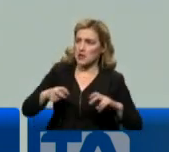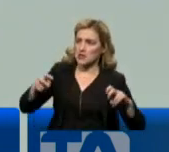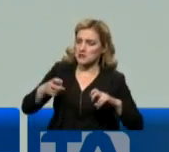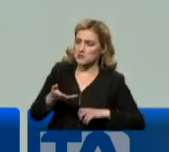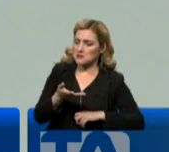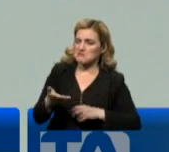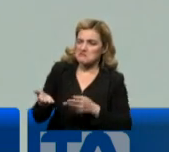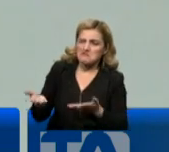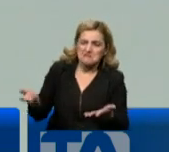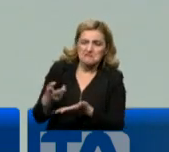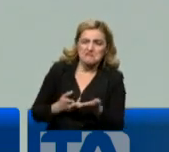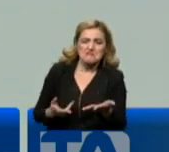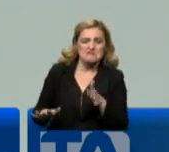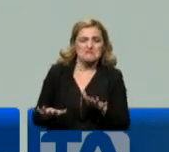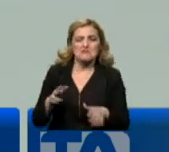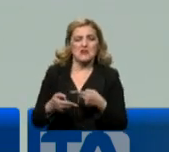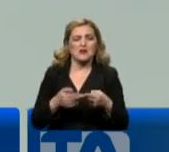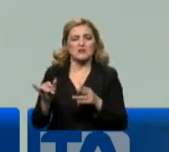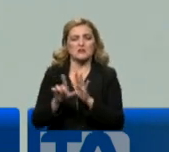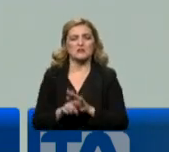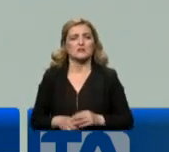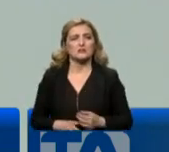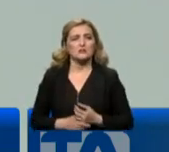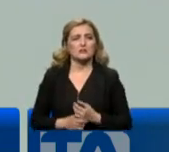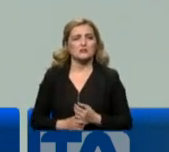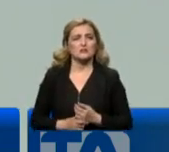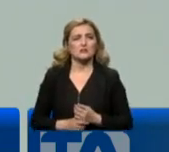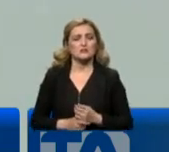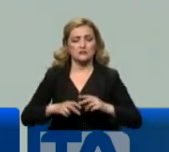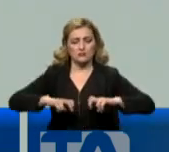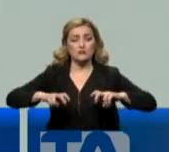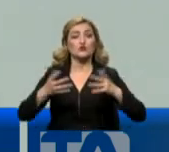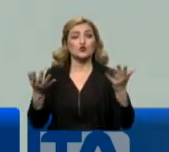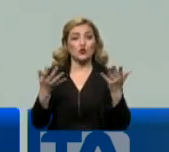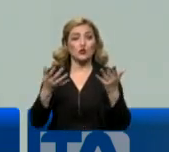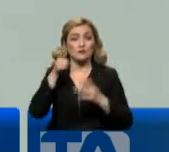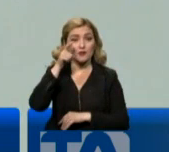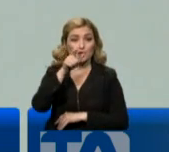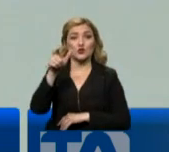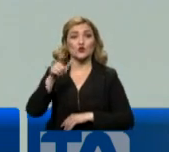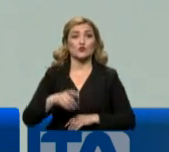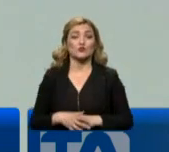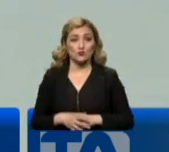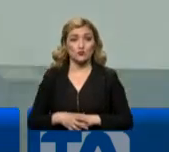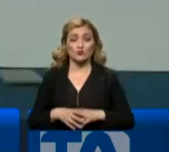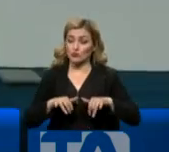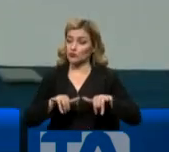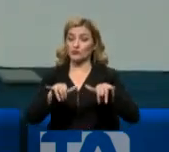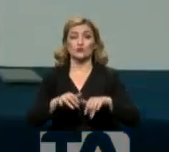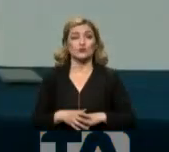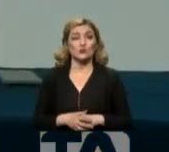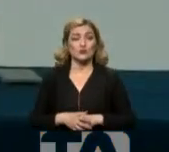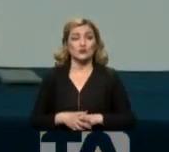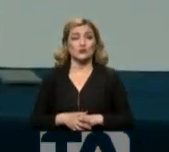corresponde, investigue un presunto lavado de activos. En este momento la investigación se encuentra en manos de la Fiscalía y desde allí deberá continuar.